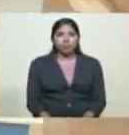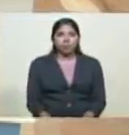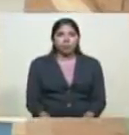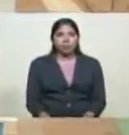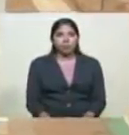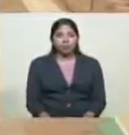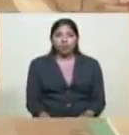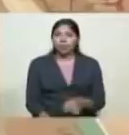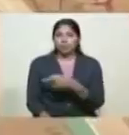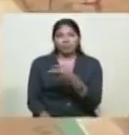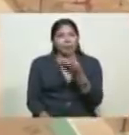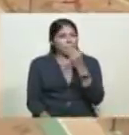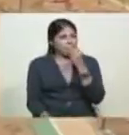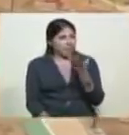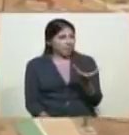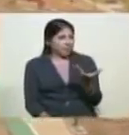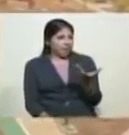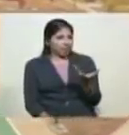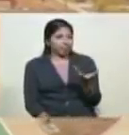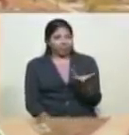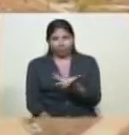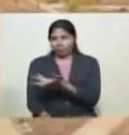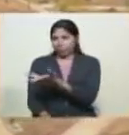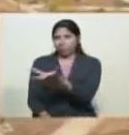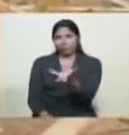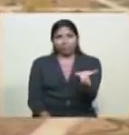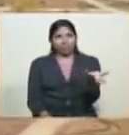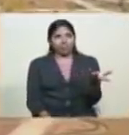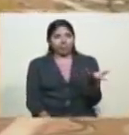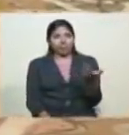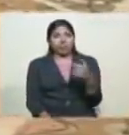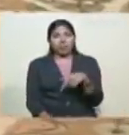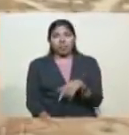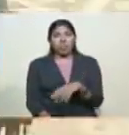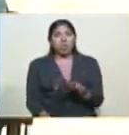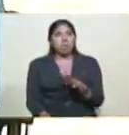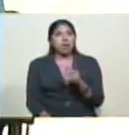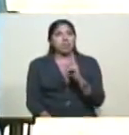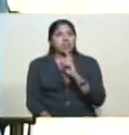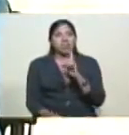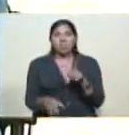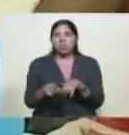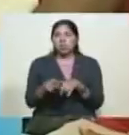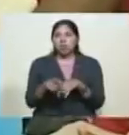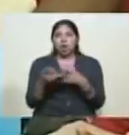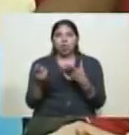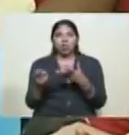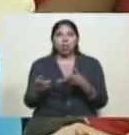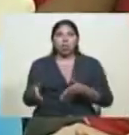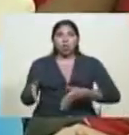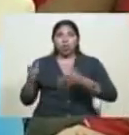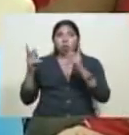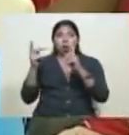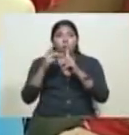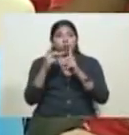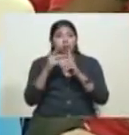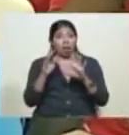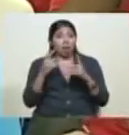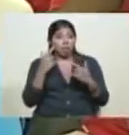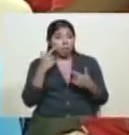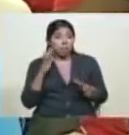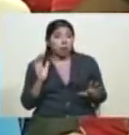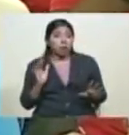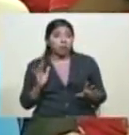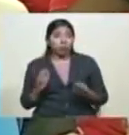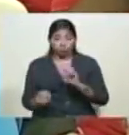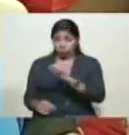Son tan hermosas, Marlene, que esto pudiera ser un complejo de hoteles frente a la playa.